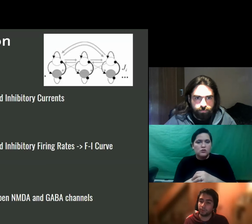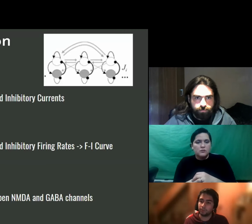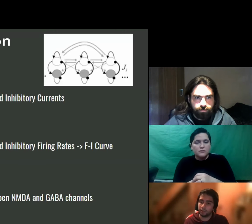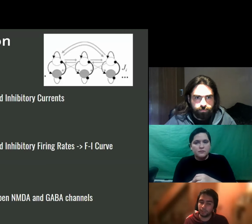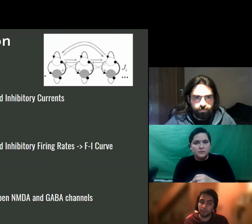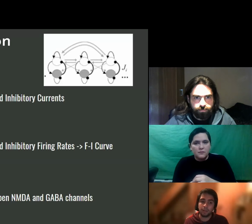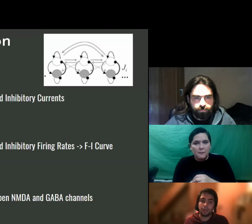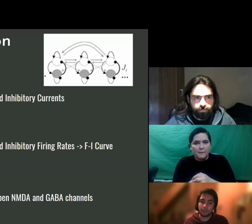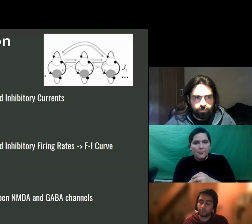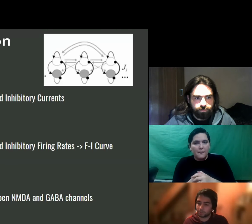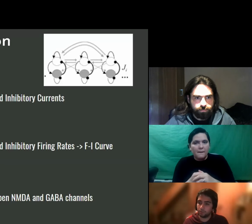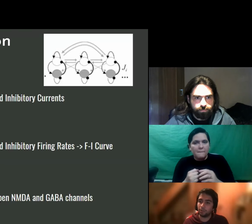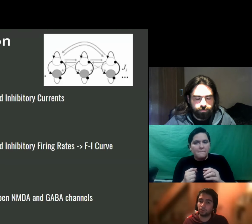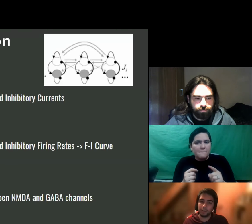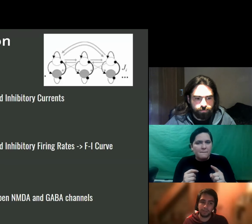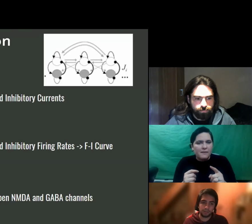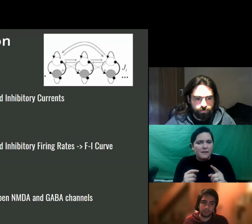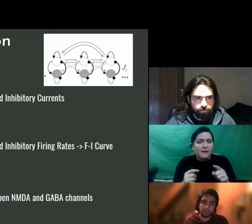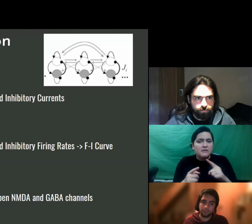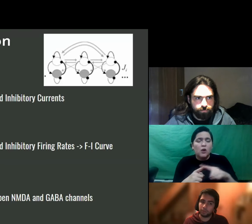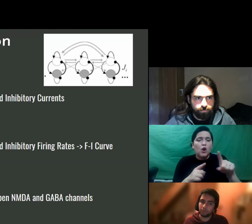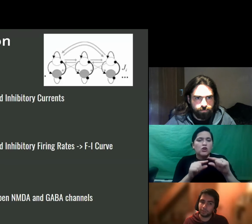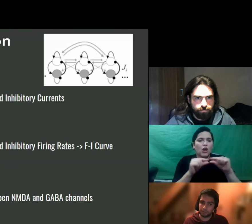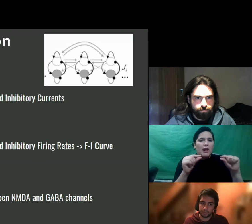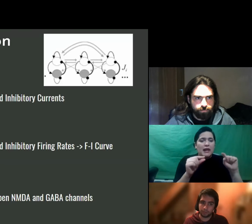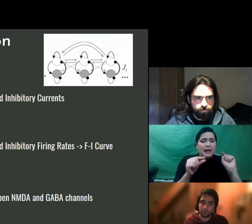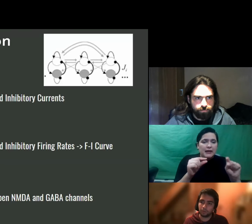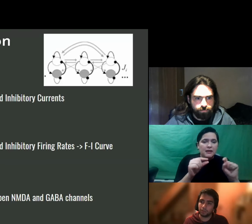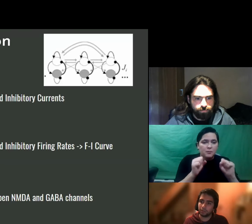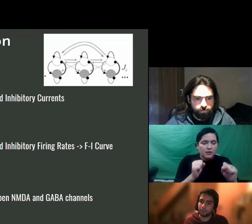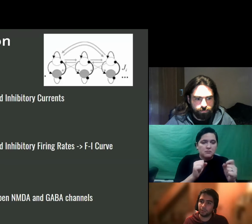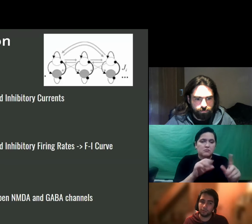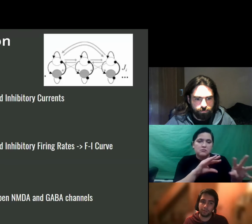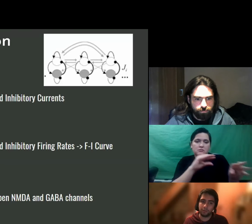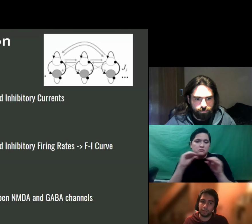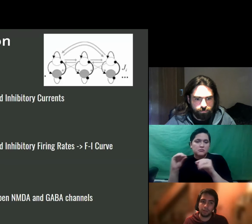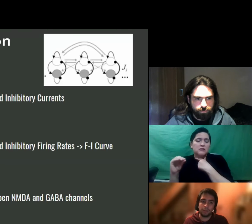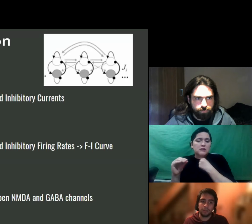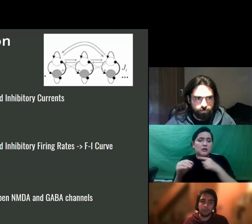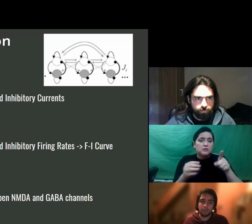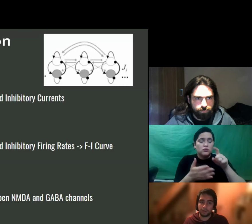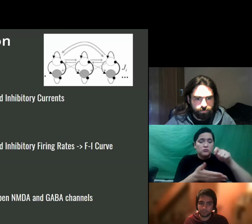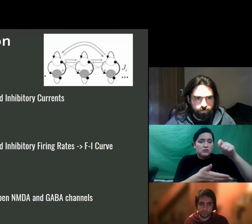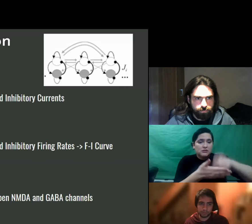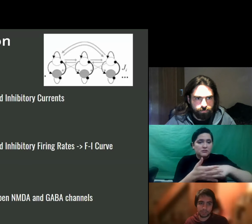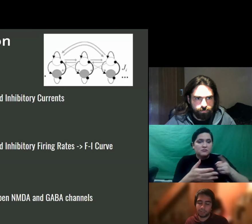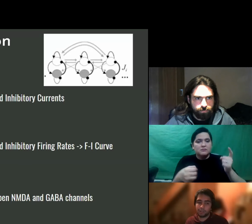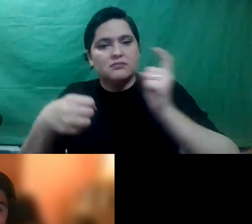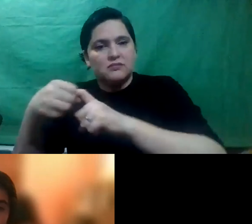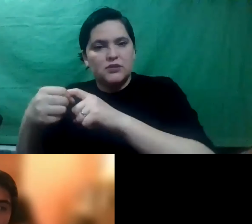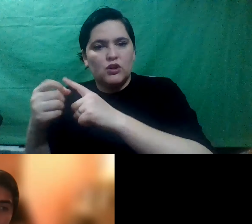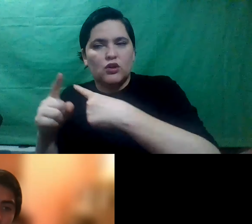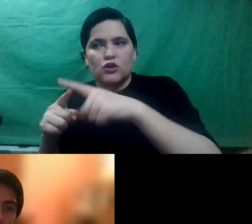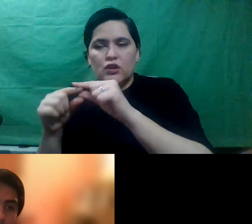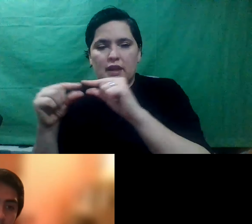de sordera congénita ya empezó en el otro link que está puesto en el chat. Para todos los que están inscritos en ella pueden ir. Y ahora voy a proceder a